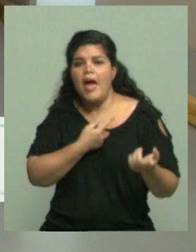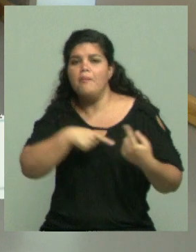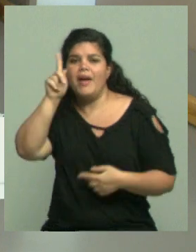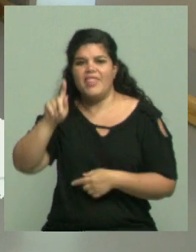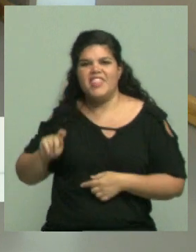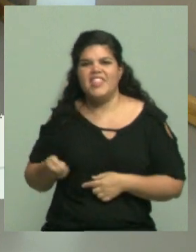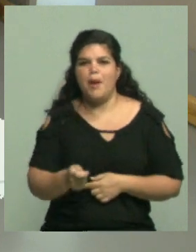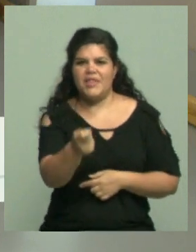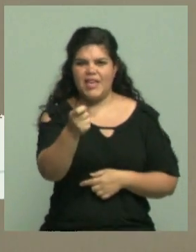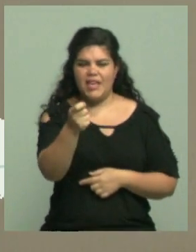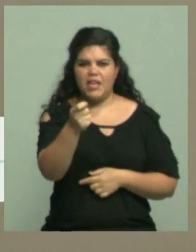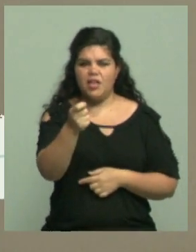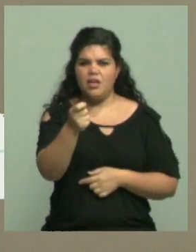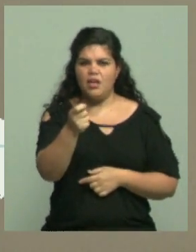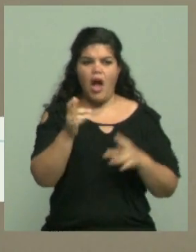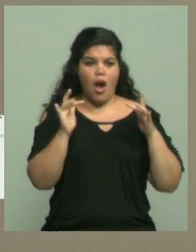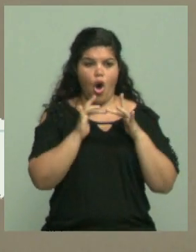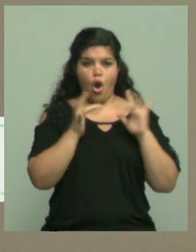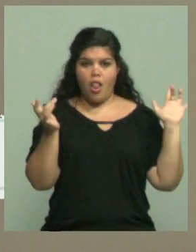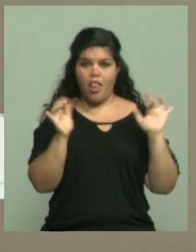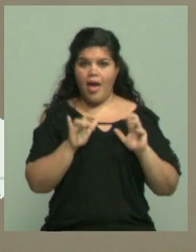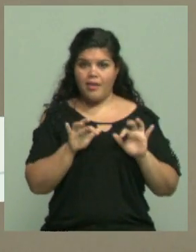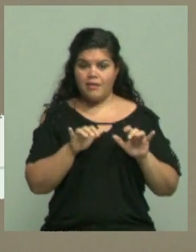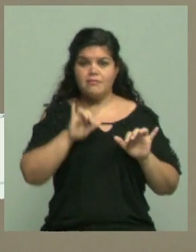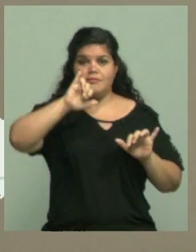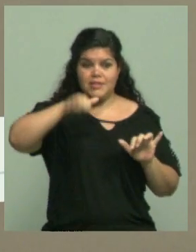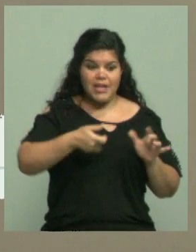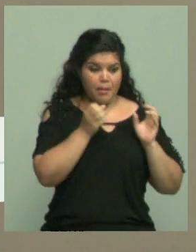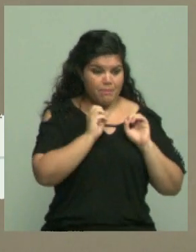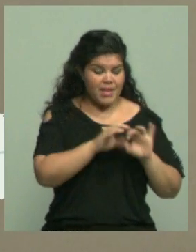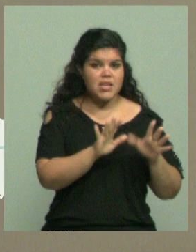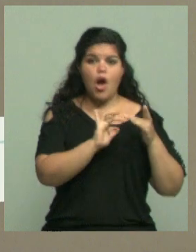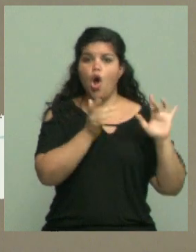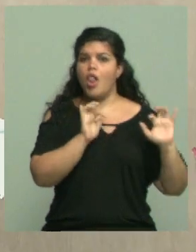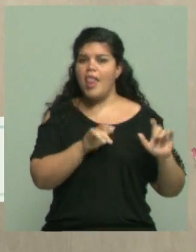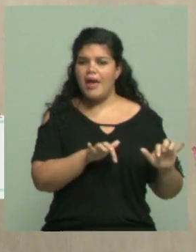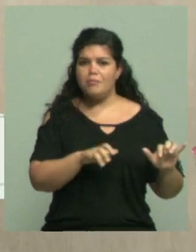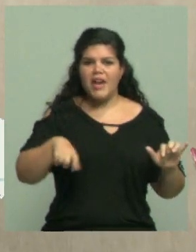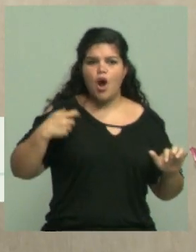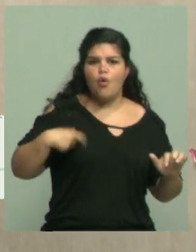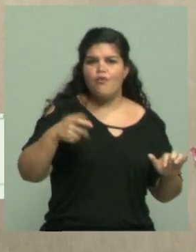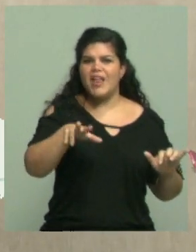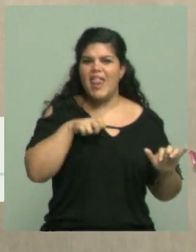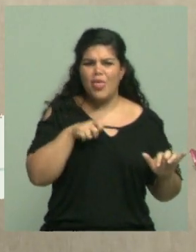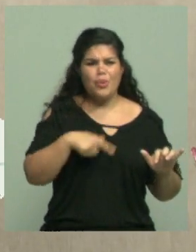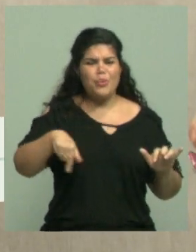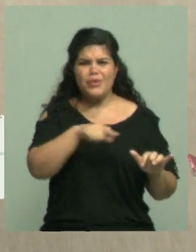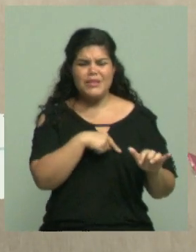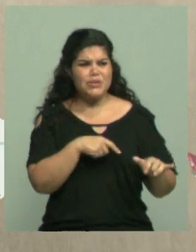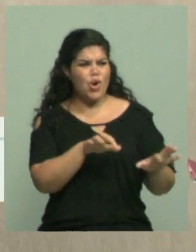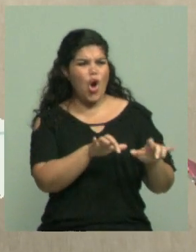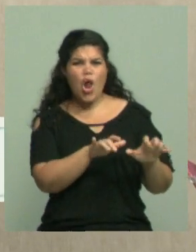ahora. Sí, porque dicen que el inicio del trámite va a ser online. Qué difícil va a estar para los jubilados, sí. ¿no? Para personas por supuesto